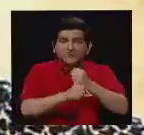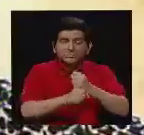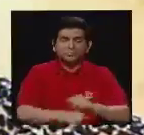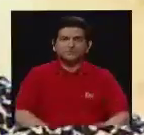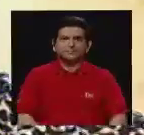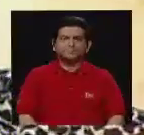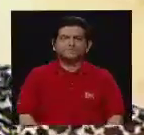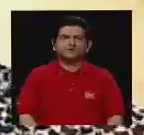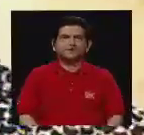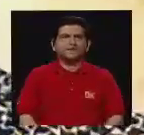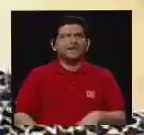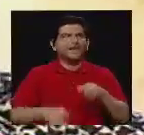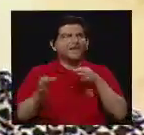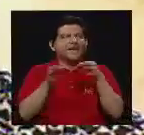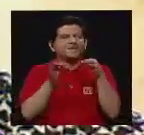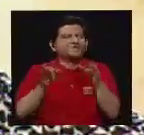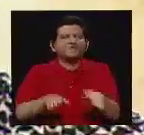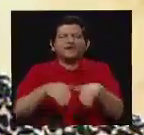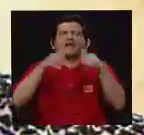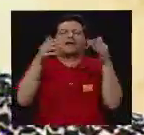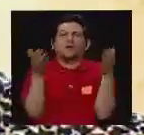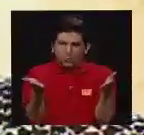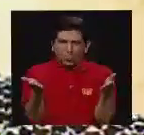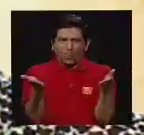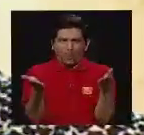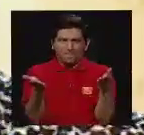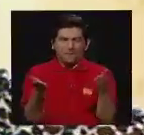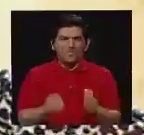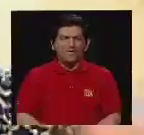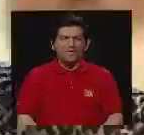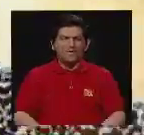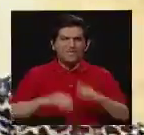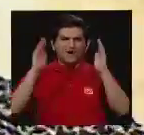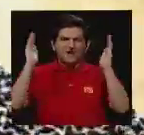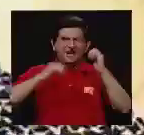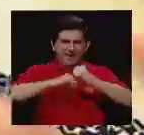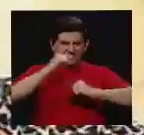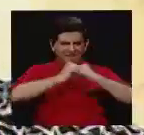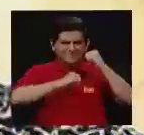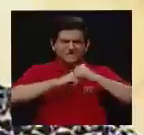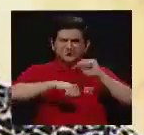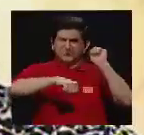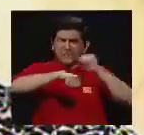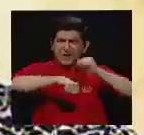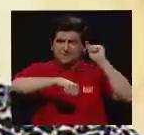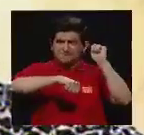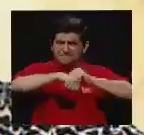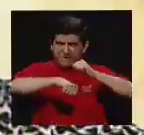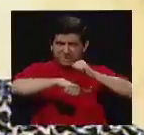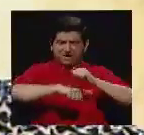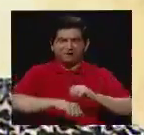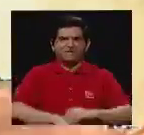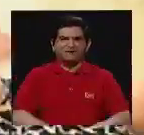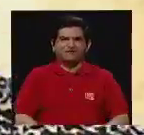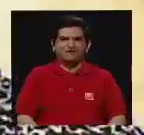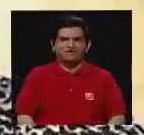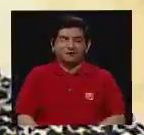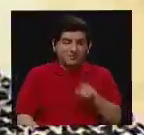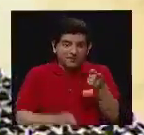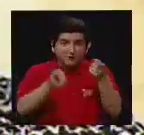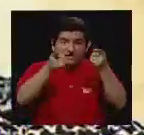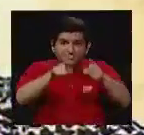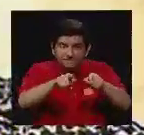que me hacías, ¿cómo se explica, por ejemplo, que grandes estructuras de piedra,